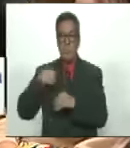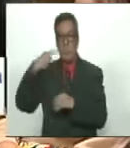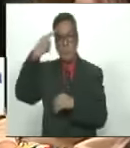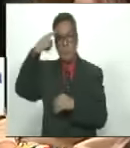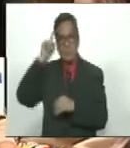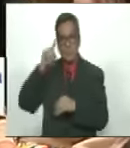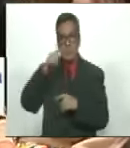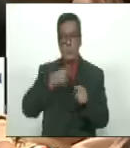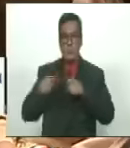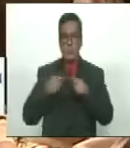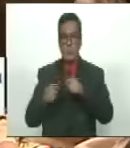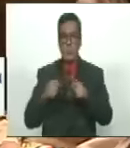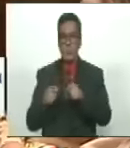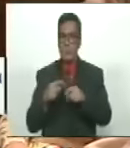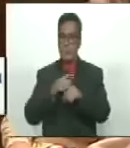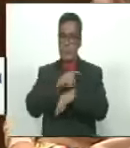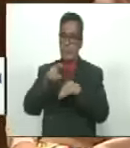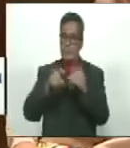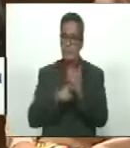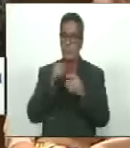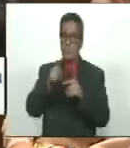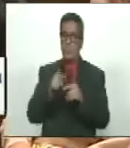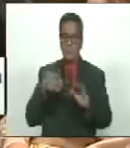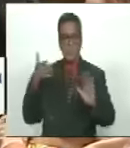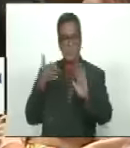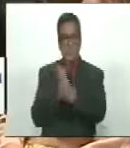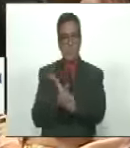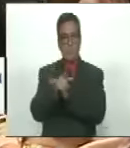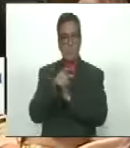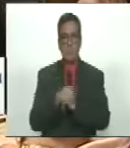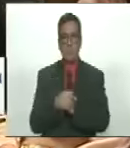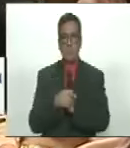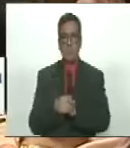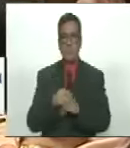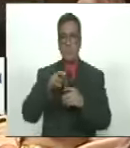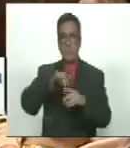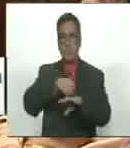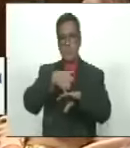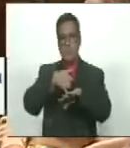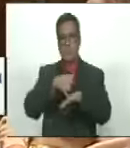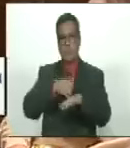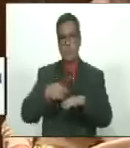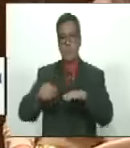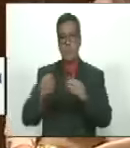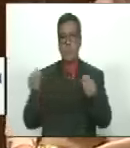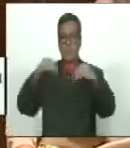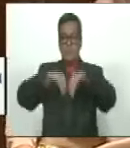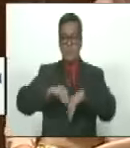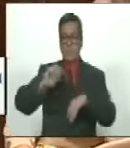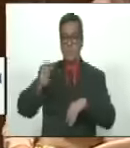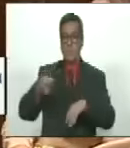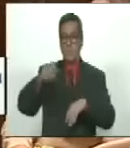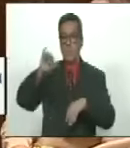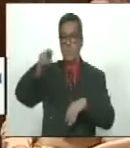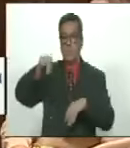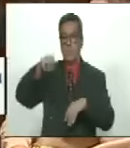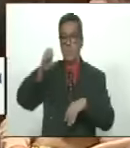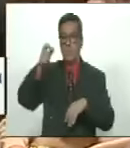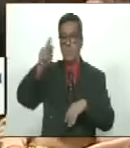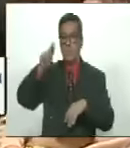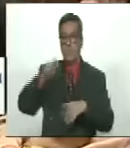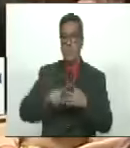pretensiones y a tomar acciones más directamente, lo que significó el quebrantamiento del Acuerdo de Ginebra. Casuísticamente, en